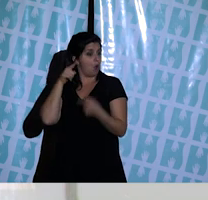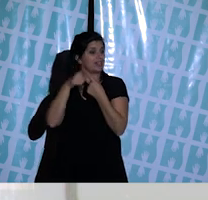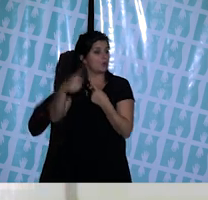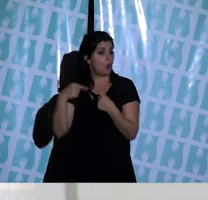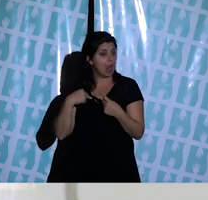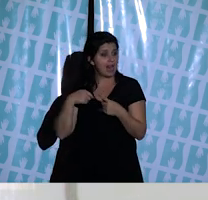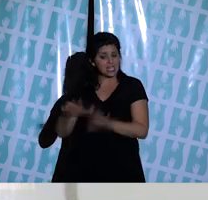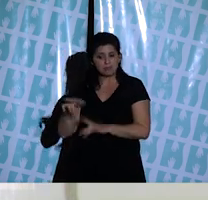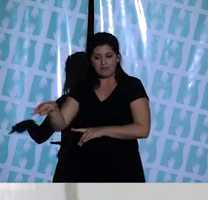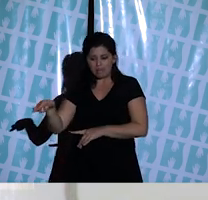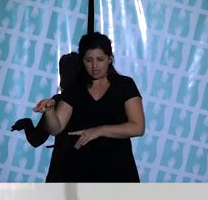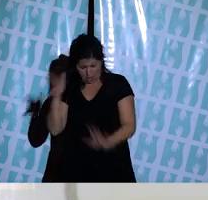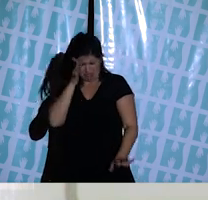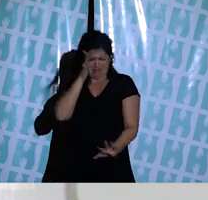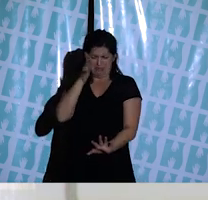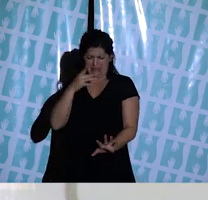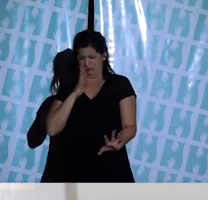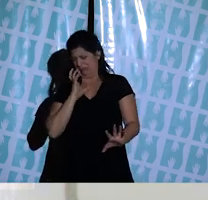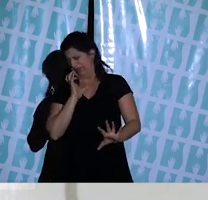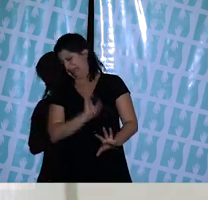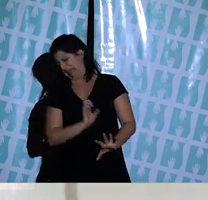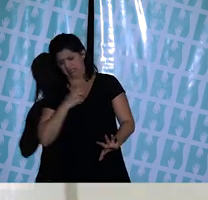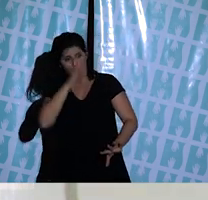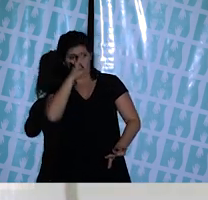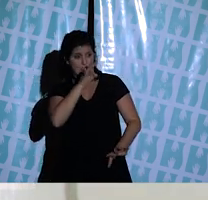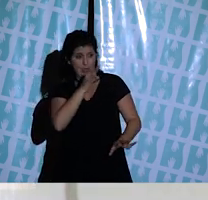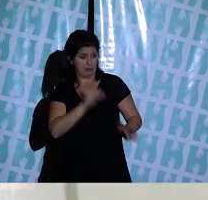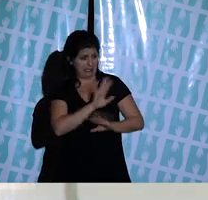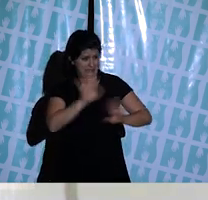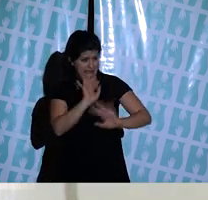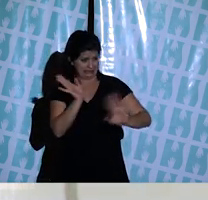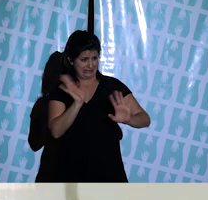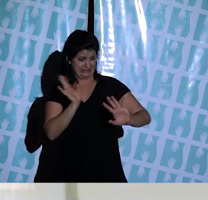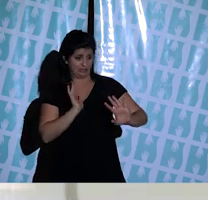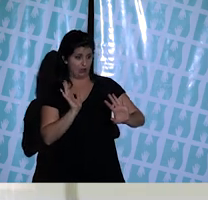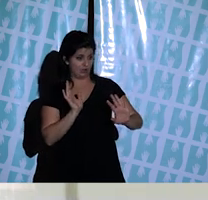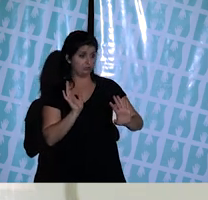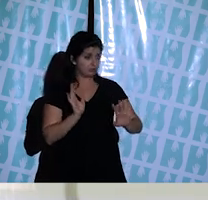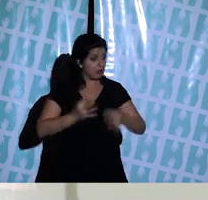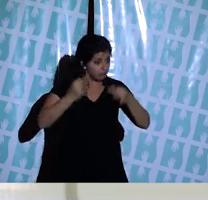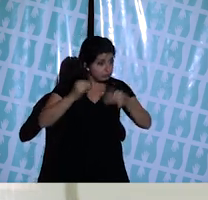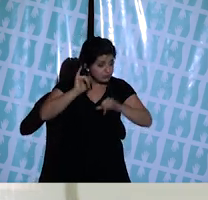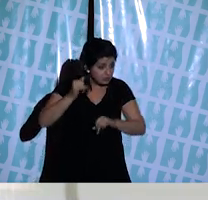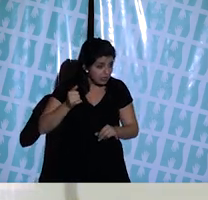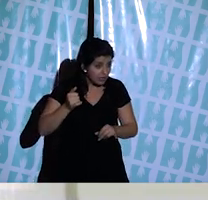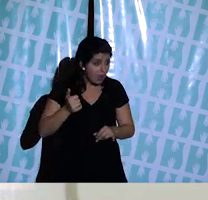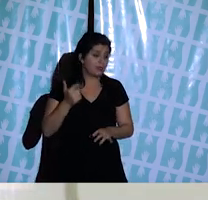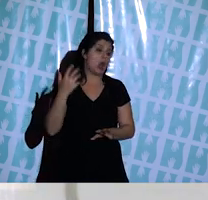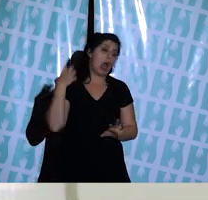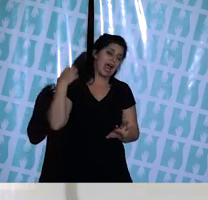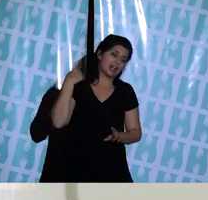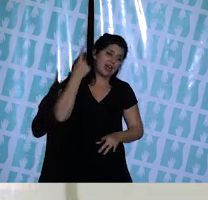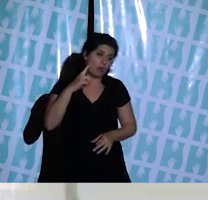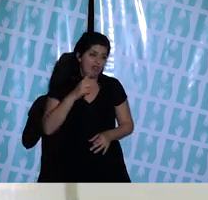y funcionaba. Pero en general, nosotros terminamos tomándonos el tarro de helado completo, eso sí que